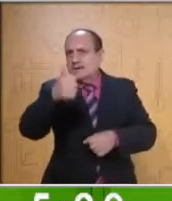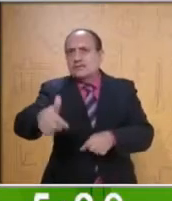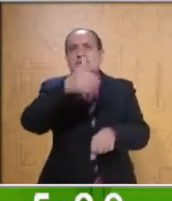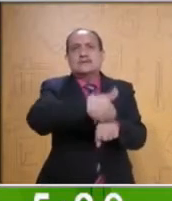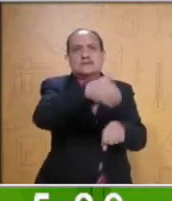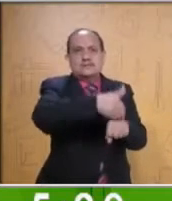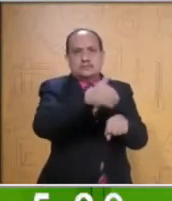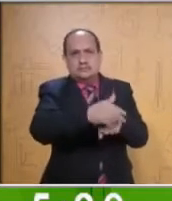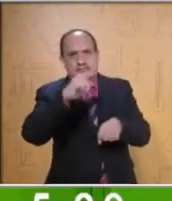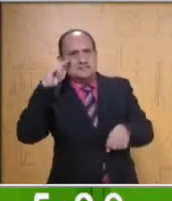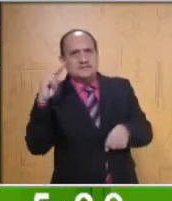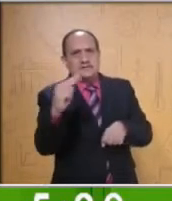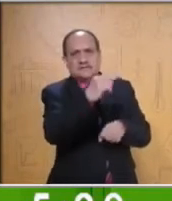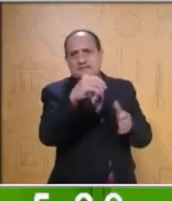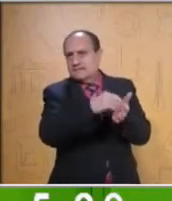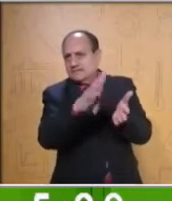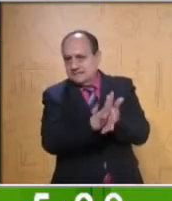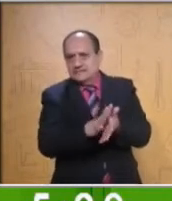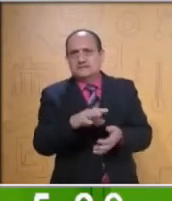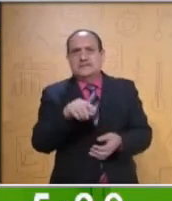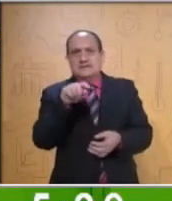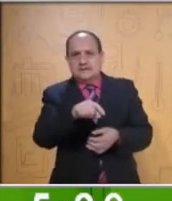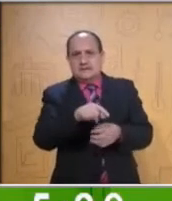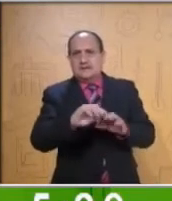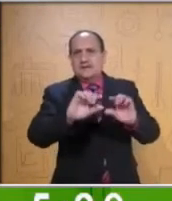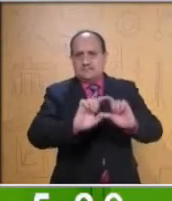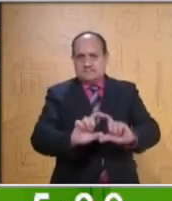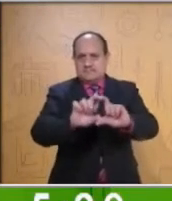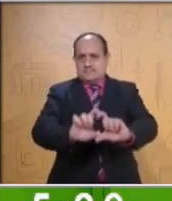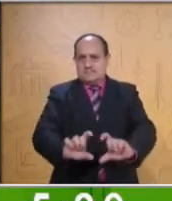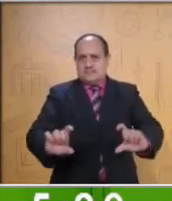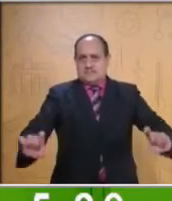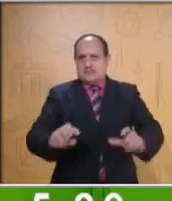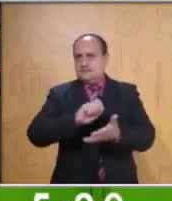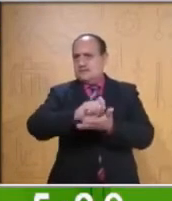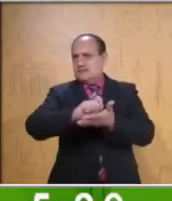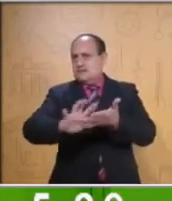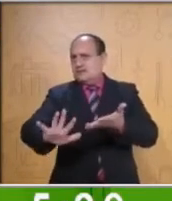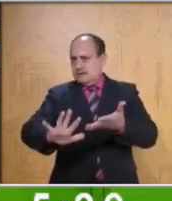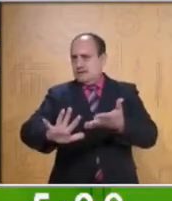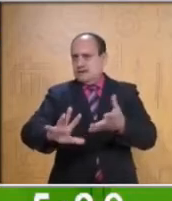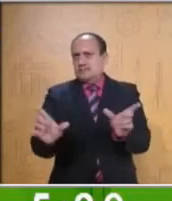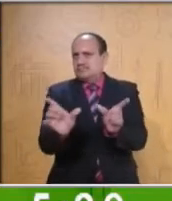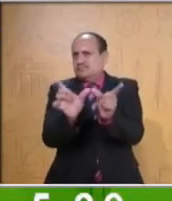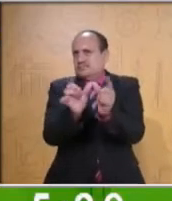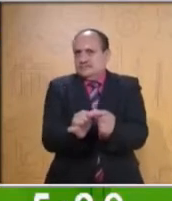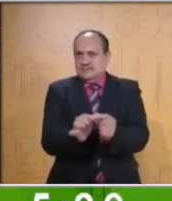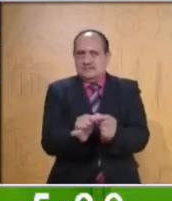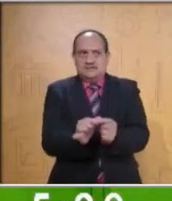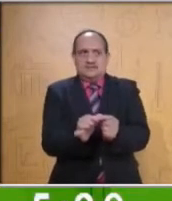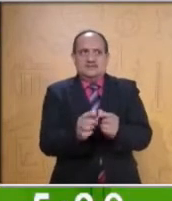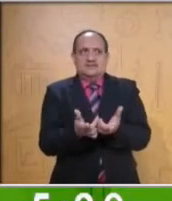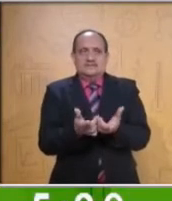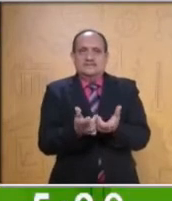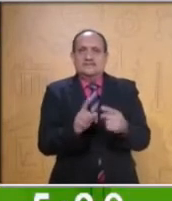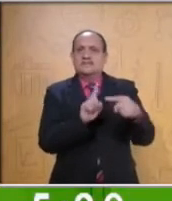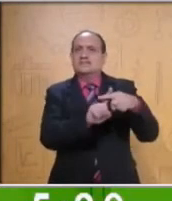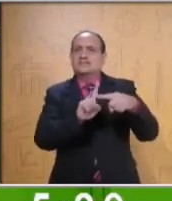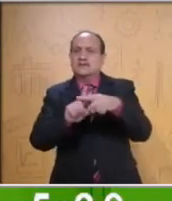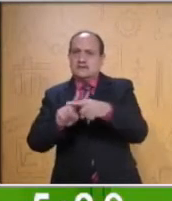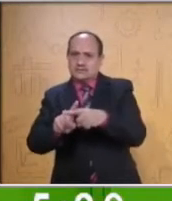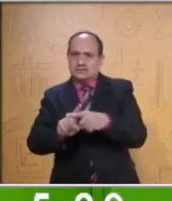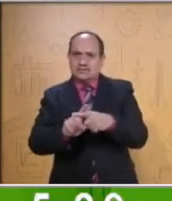allí obtuve. Entonces, aquí en la parte de abajo ya estoy poniendo de una manera simplificada, pues las sumas